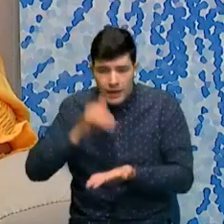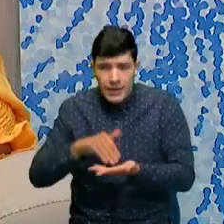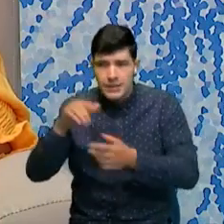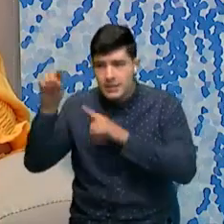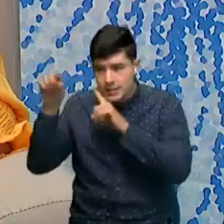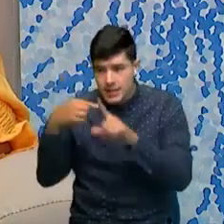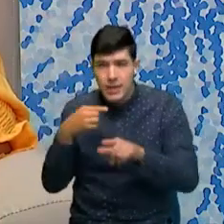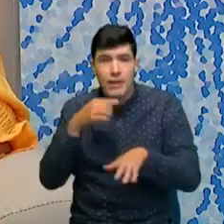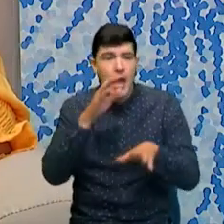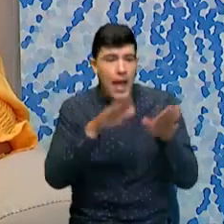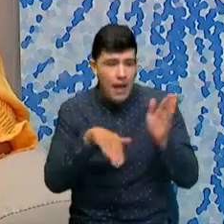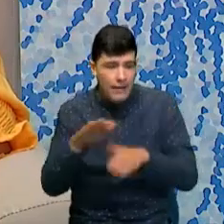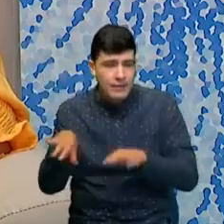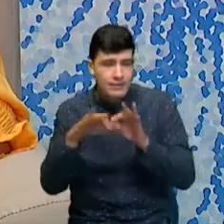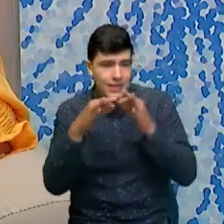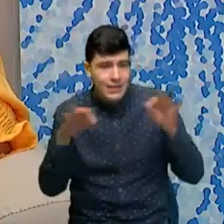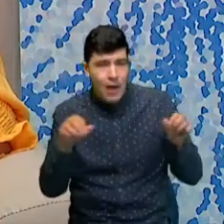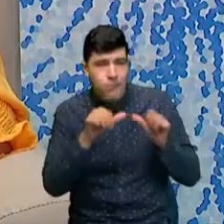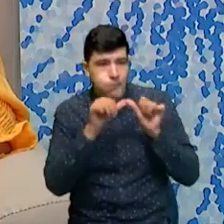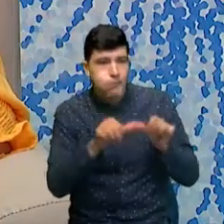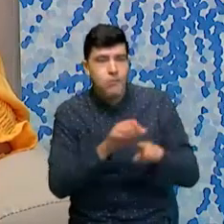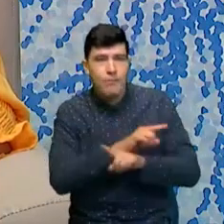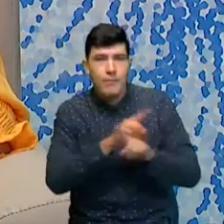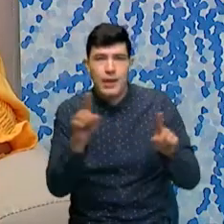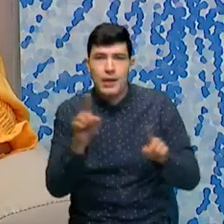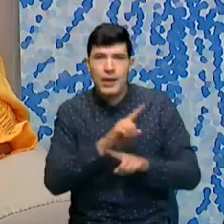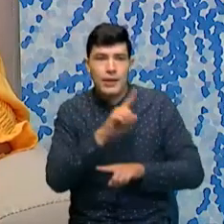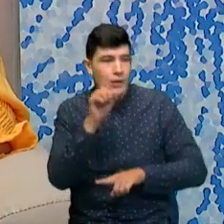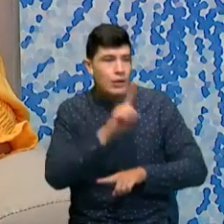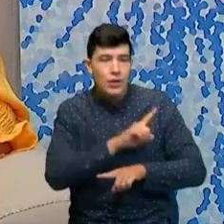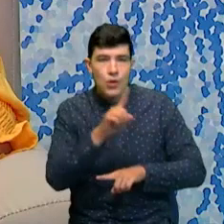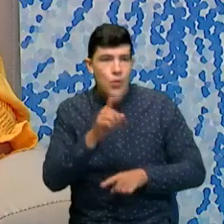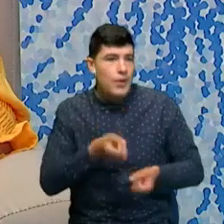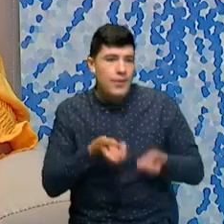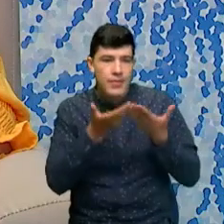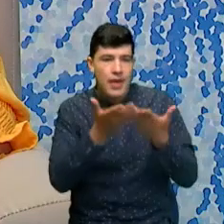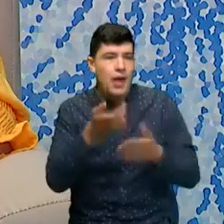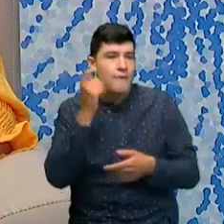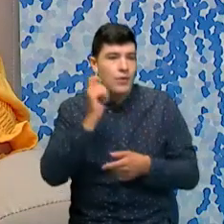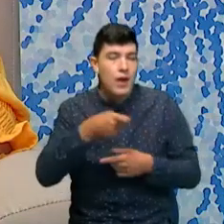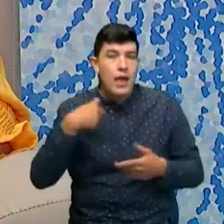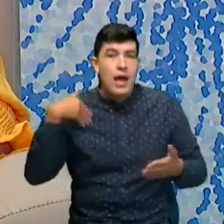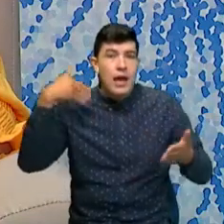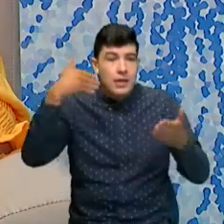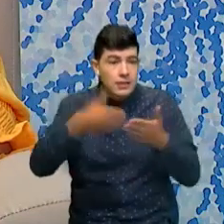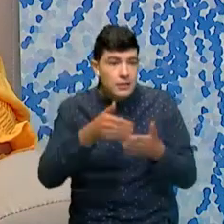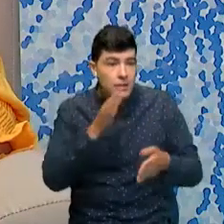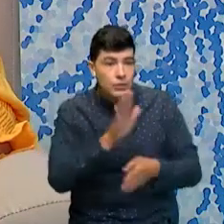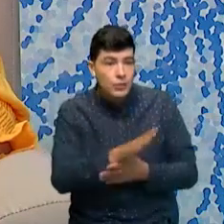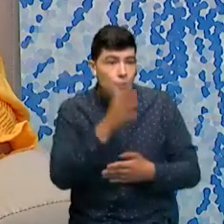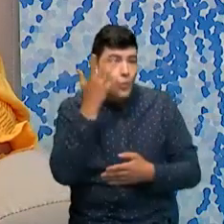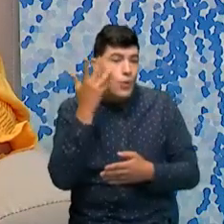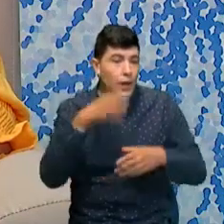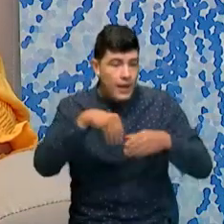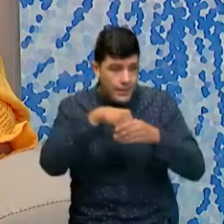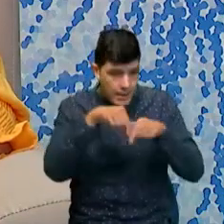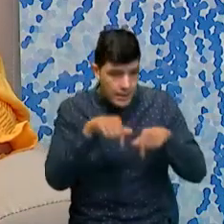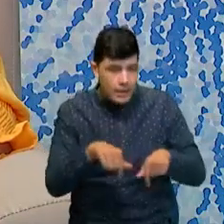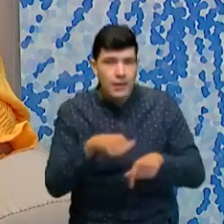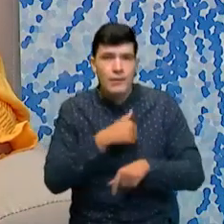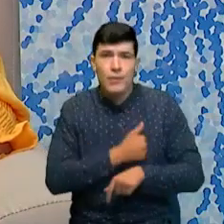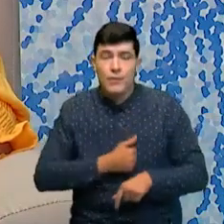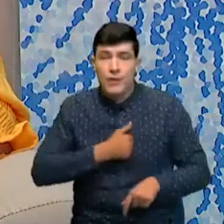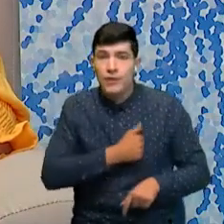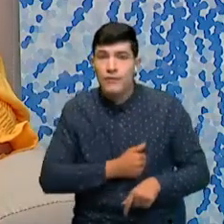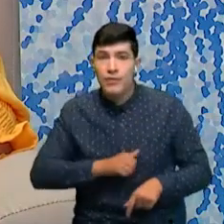pues quedan ahí, pero no se le dan a la abogada hasta el día que está aquí presente. Entonces, por favor,